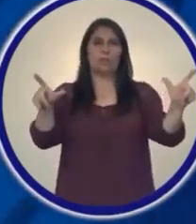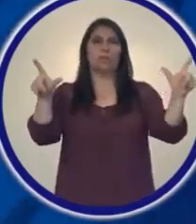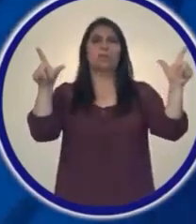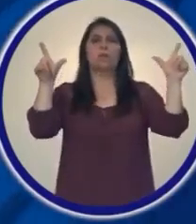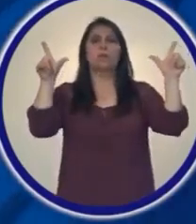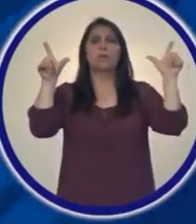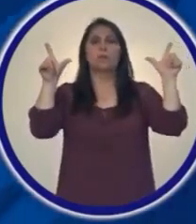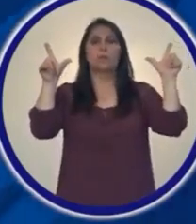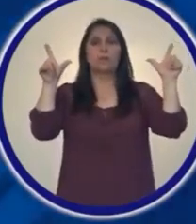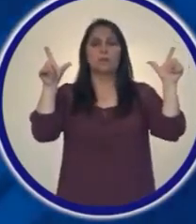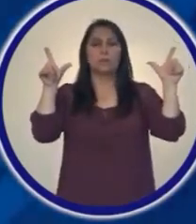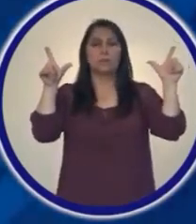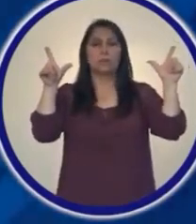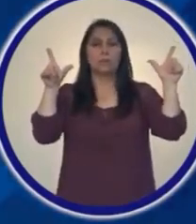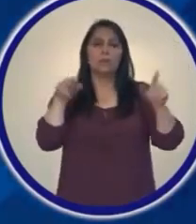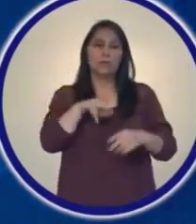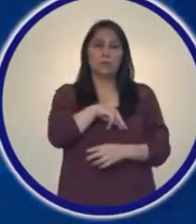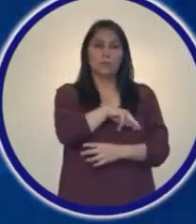Libertad